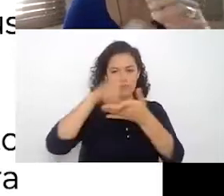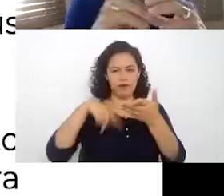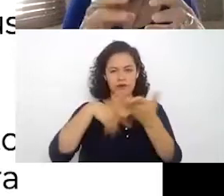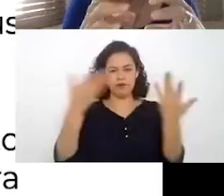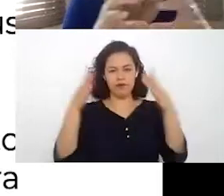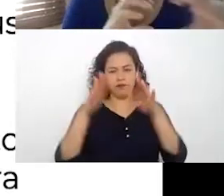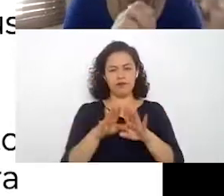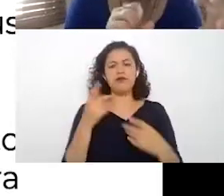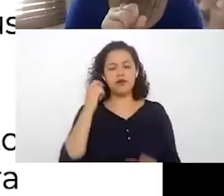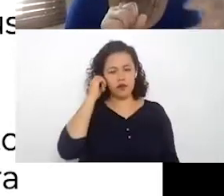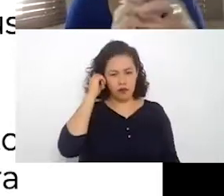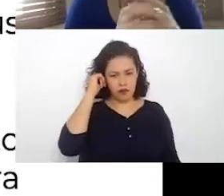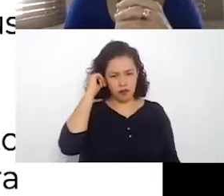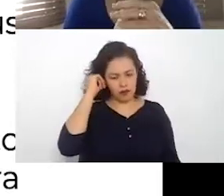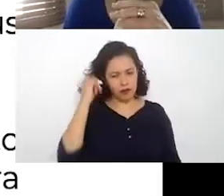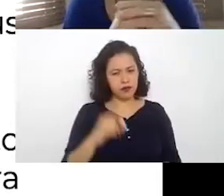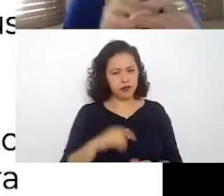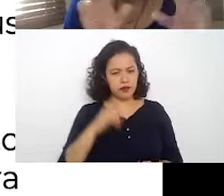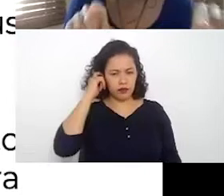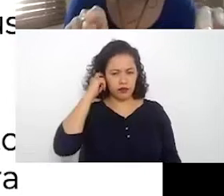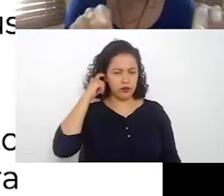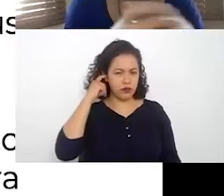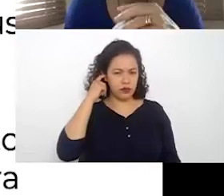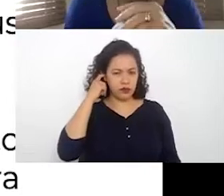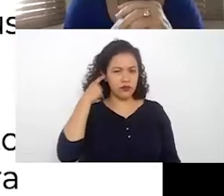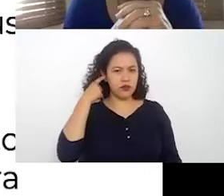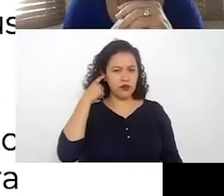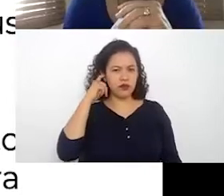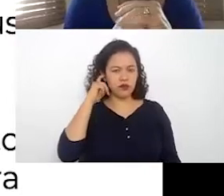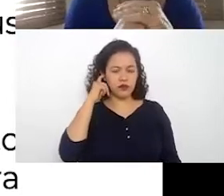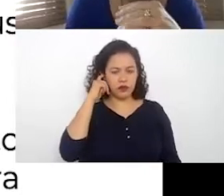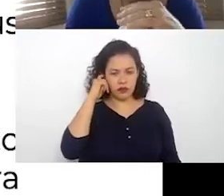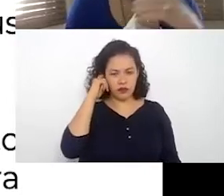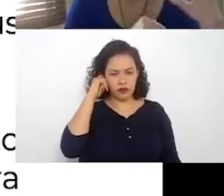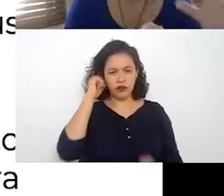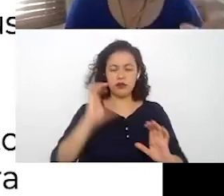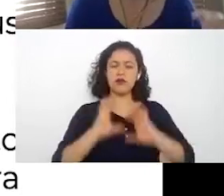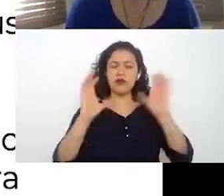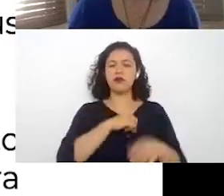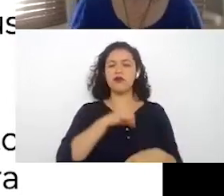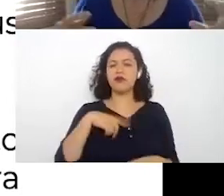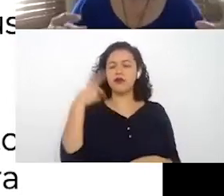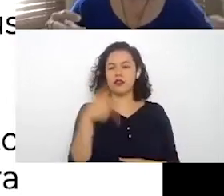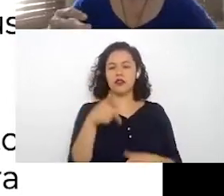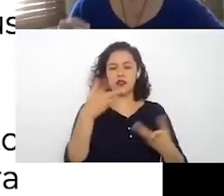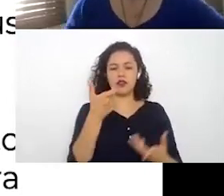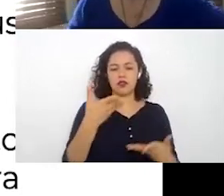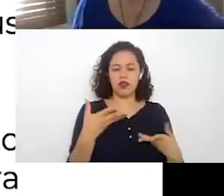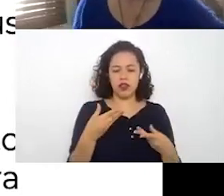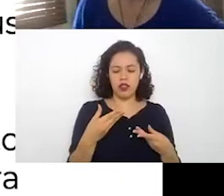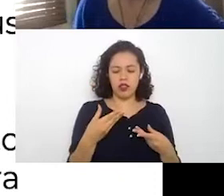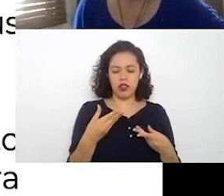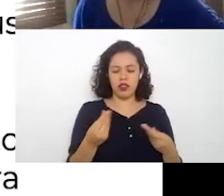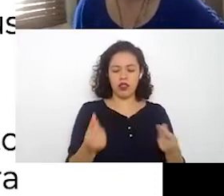Entonces, si se fijan en su presupuesto, esto afecta, ¿sí? Ustedes deben identificar dentro de su presupuesto cuál es